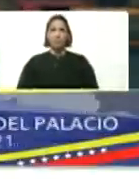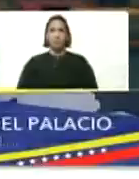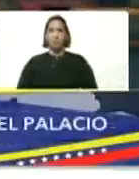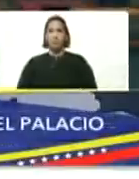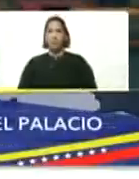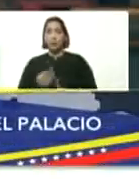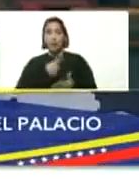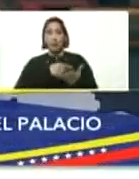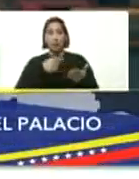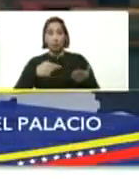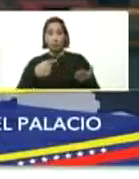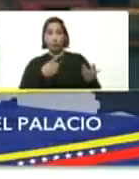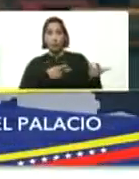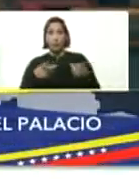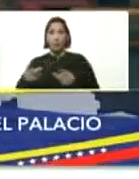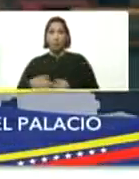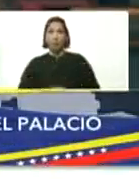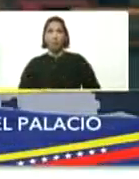Escritores invitados,